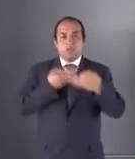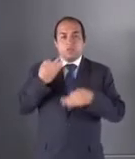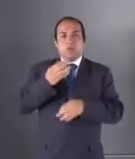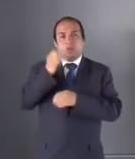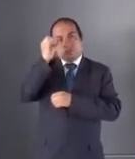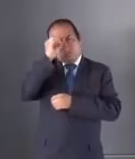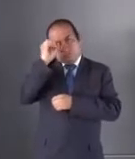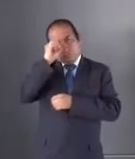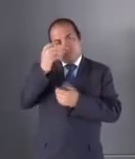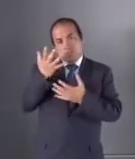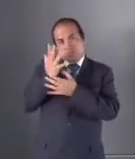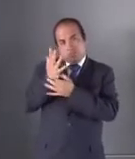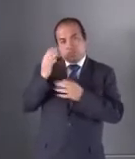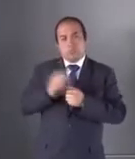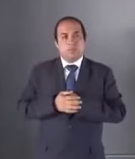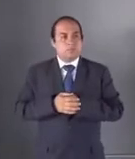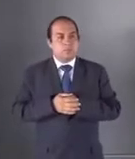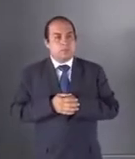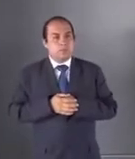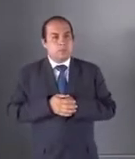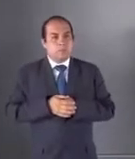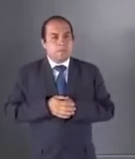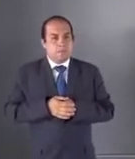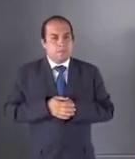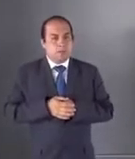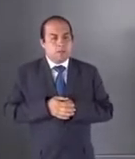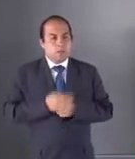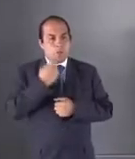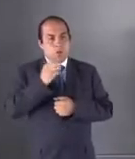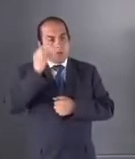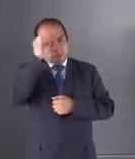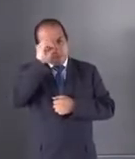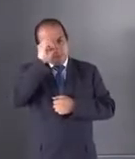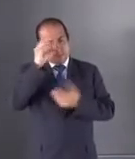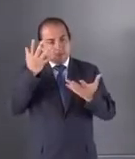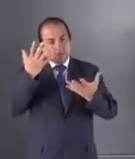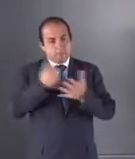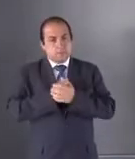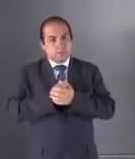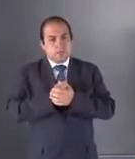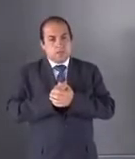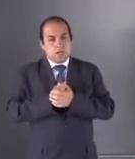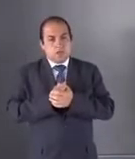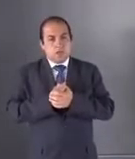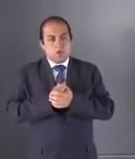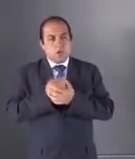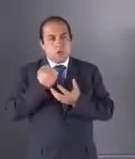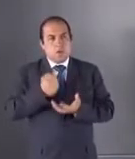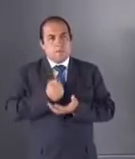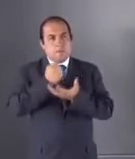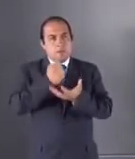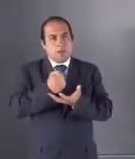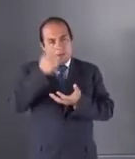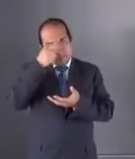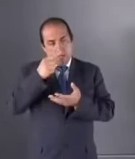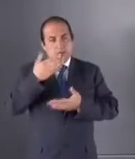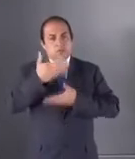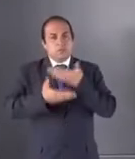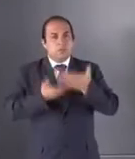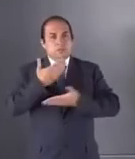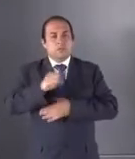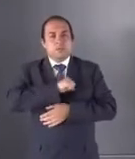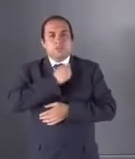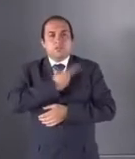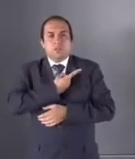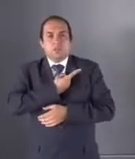presentan. Una observación que hacen es sobre el fondo de aportaciones para los servicios de salud,